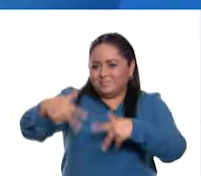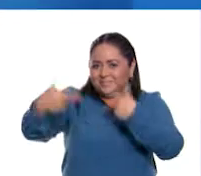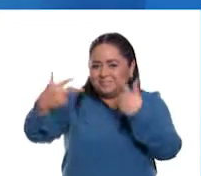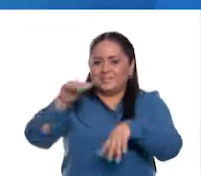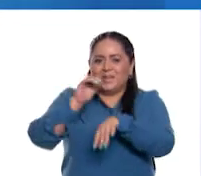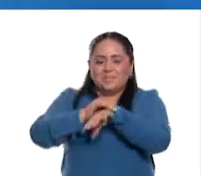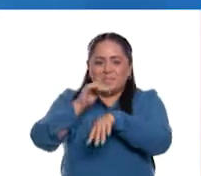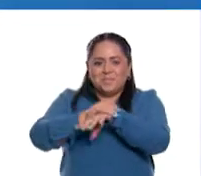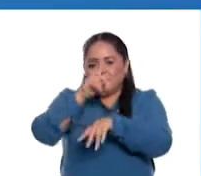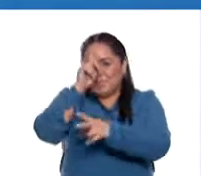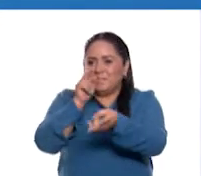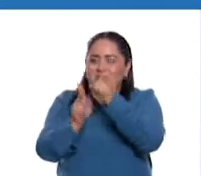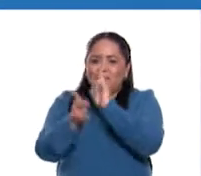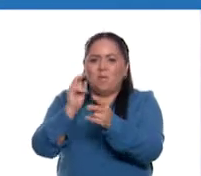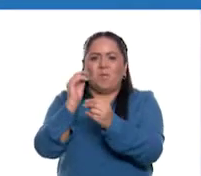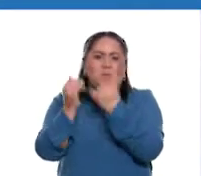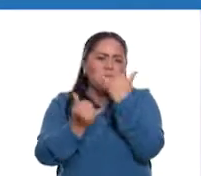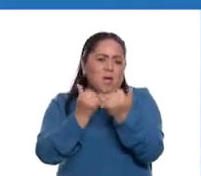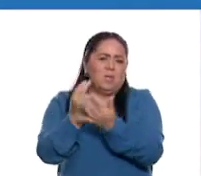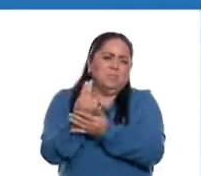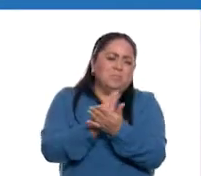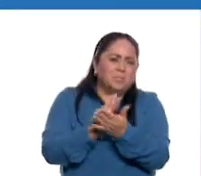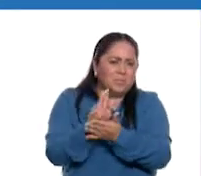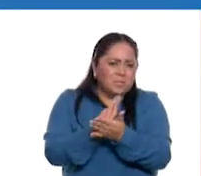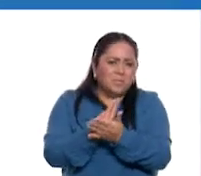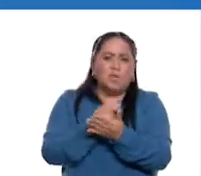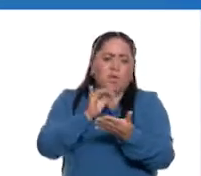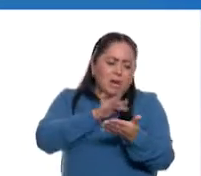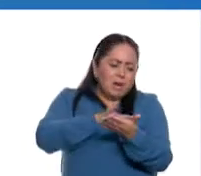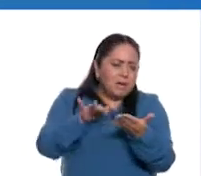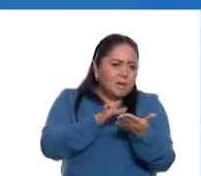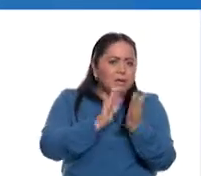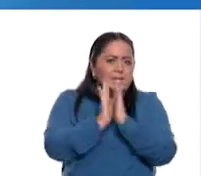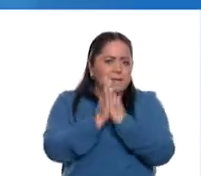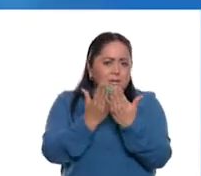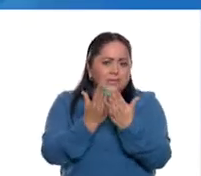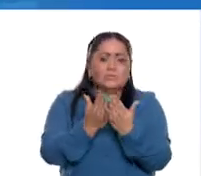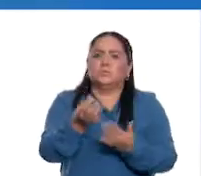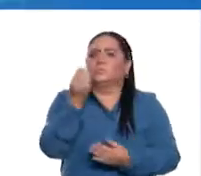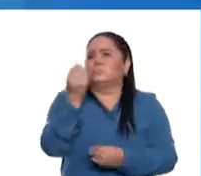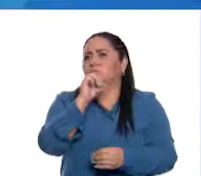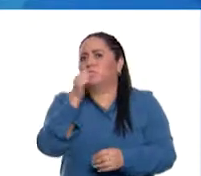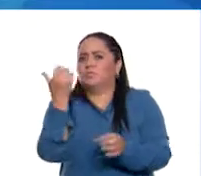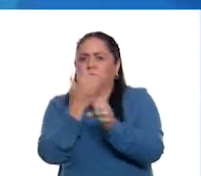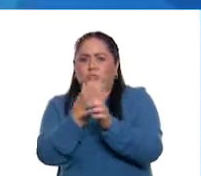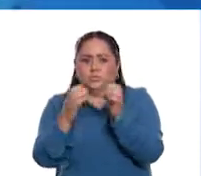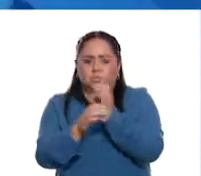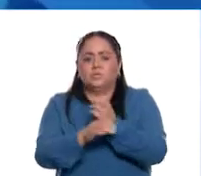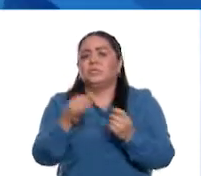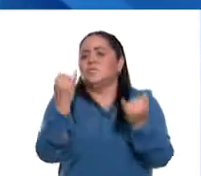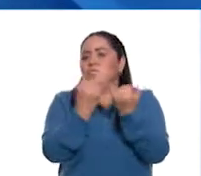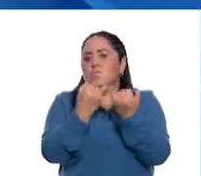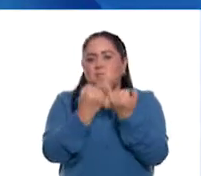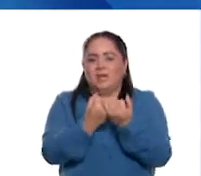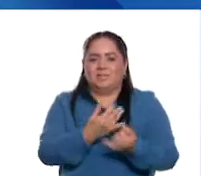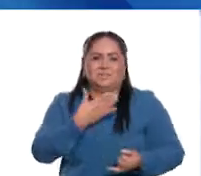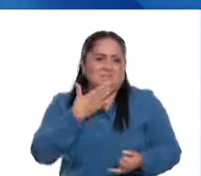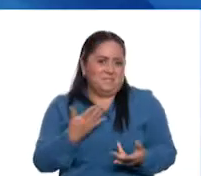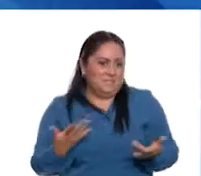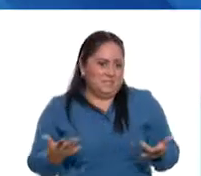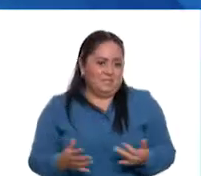tus amigos para platicar o jugar o dibujar, leer un libro y muchas otras cosas igual de